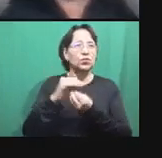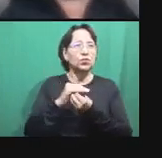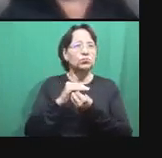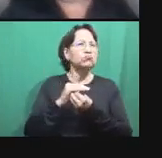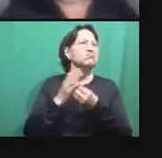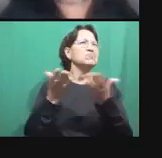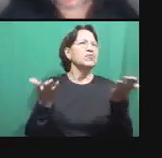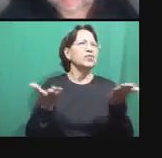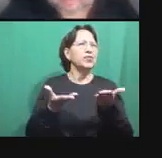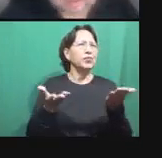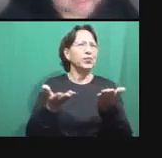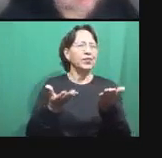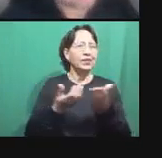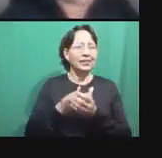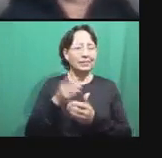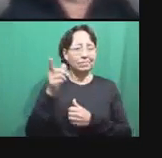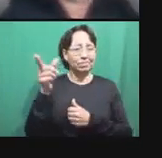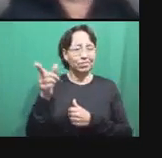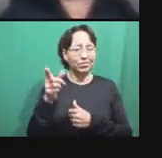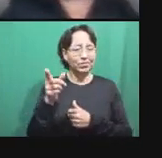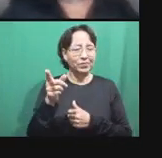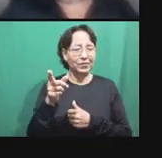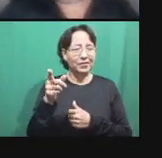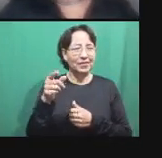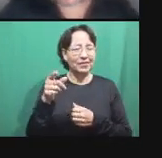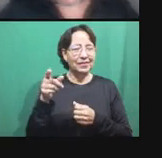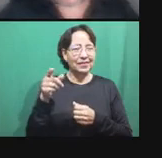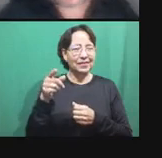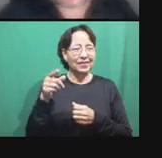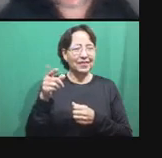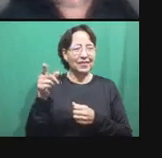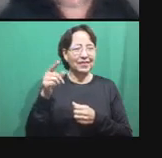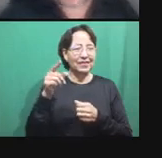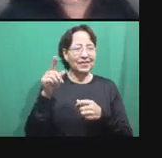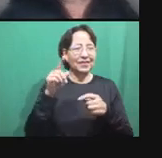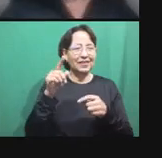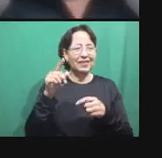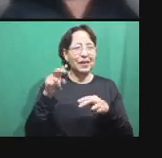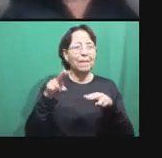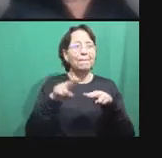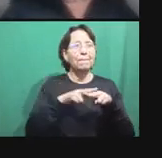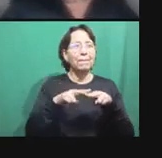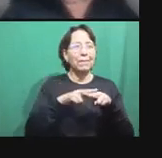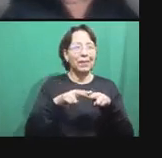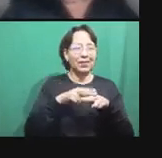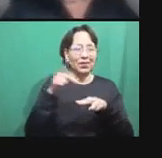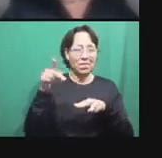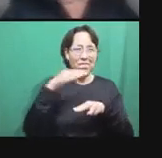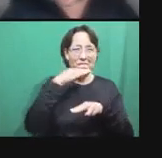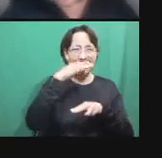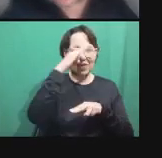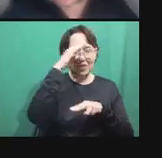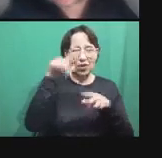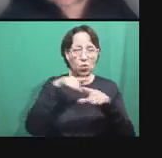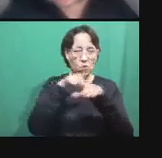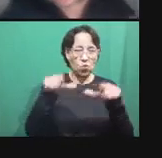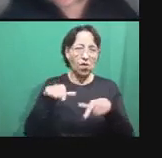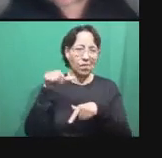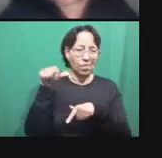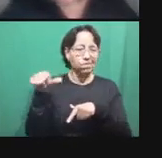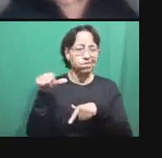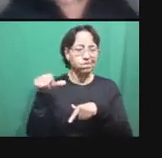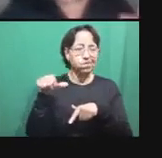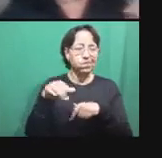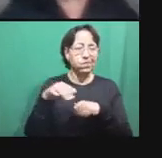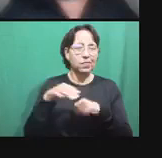en la estación Pabellón del Agua del tranvía, del metro de Medellín. Ellos me invitan para que construya una serie